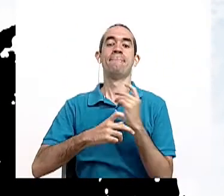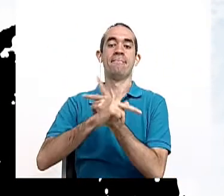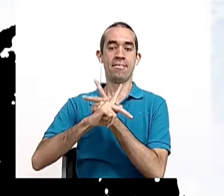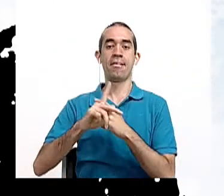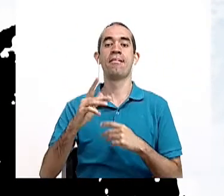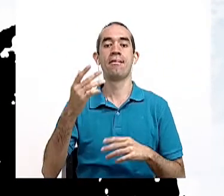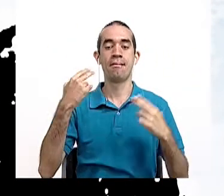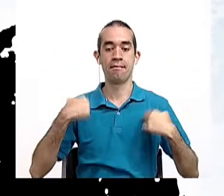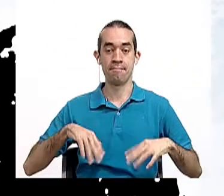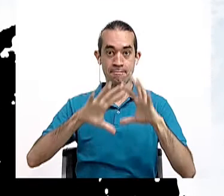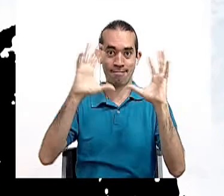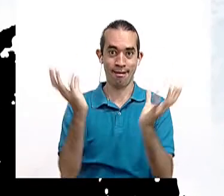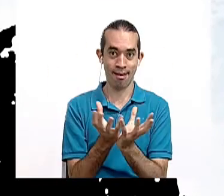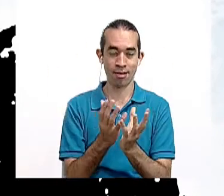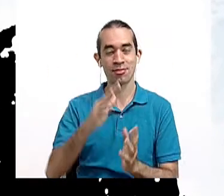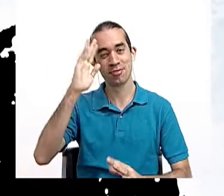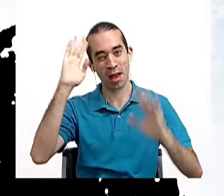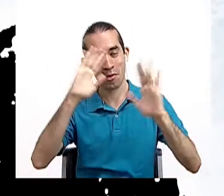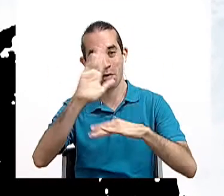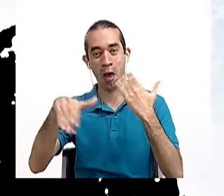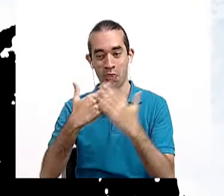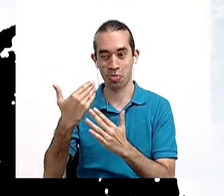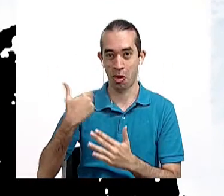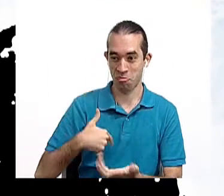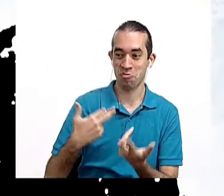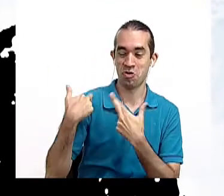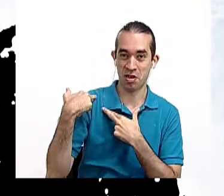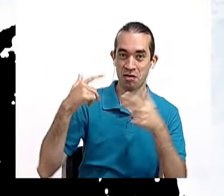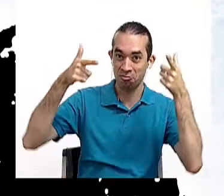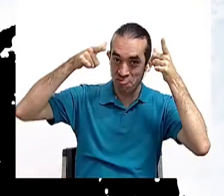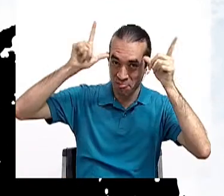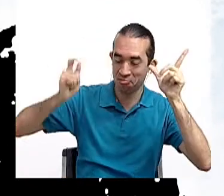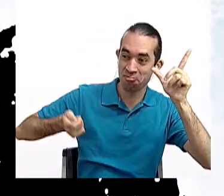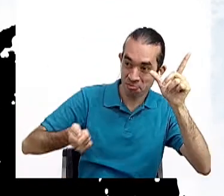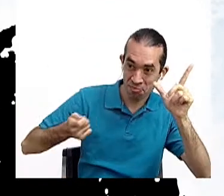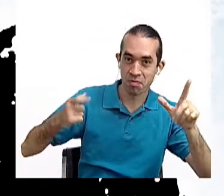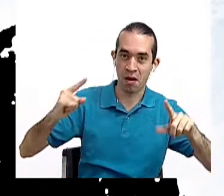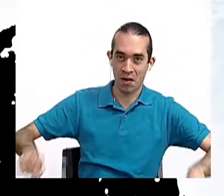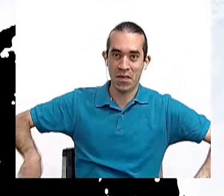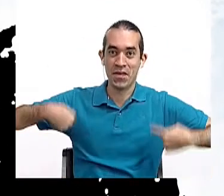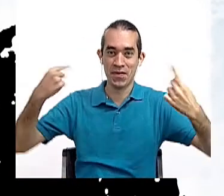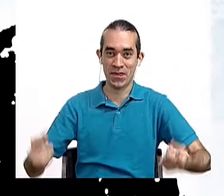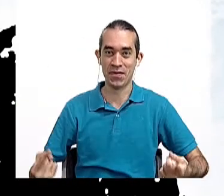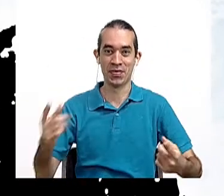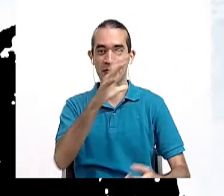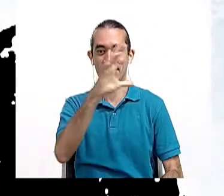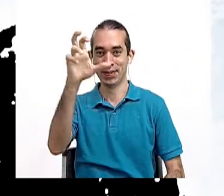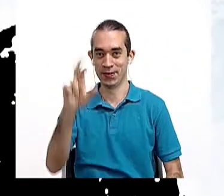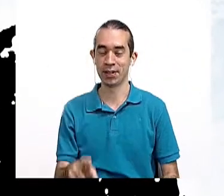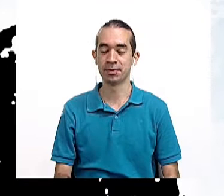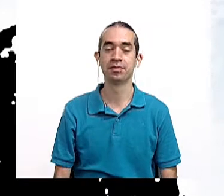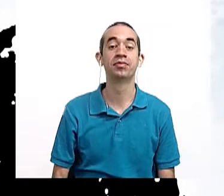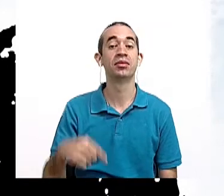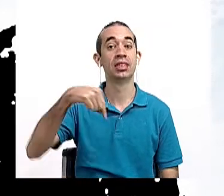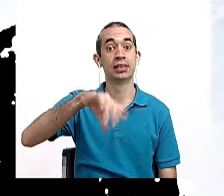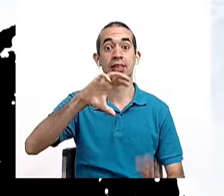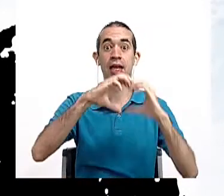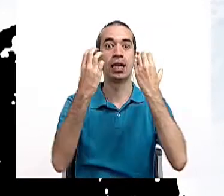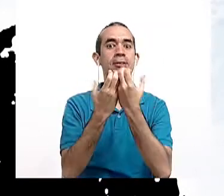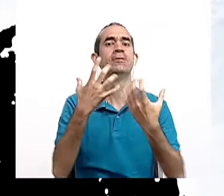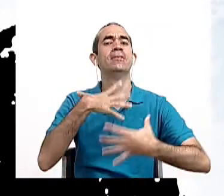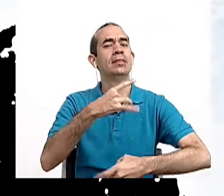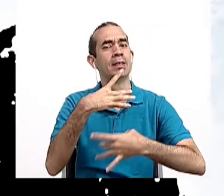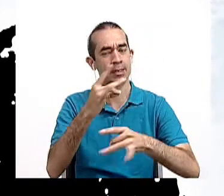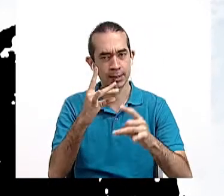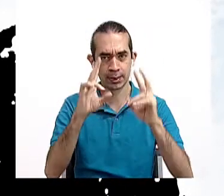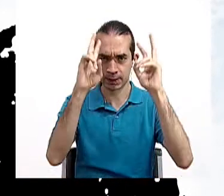Rica. En esta clase también abordaremos temáticas muy interesantes, pero claro, como en toda lección, primero